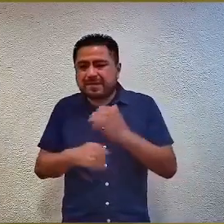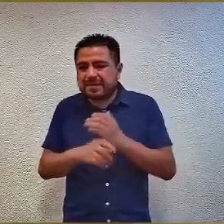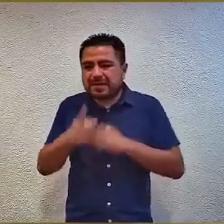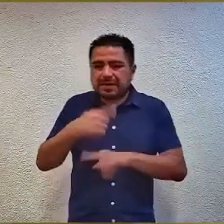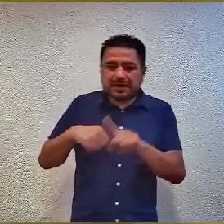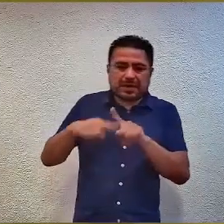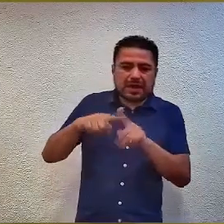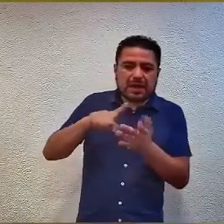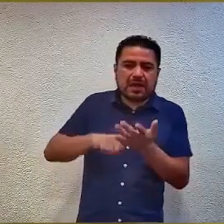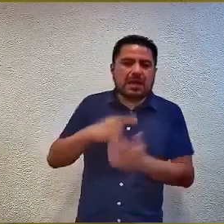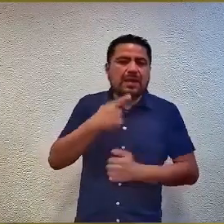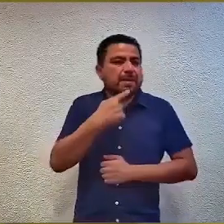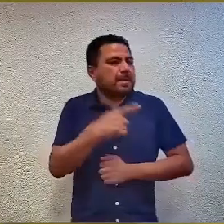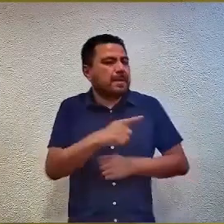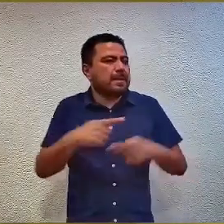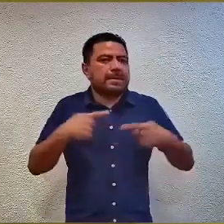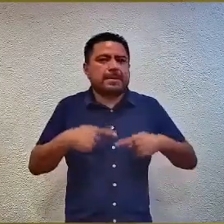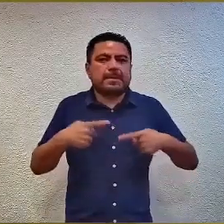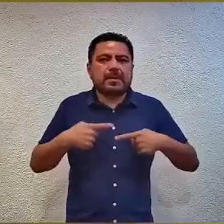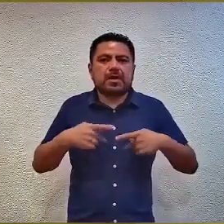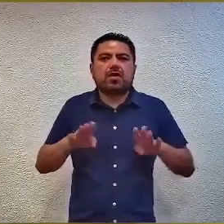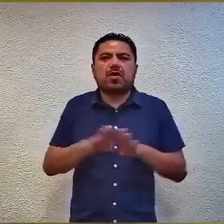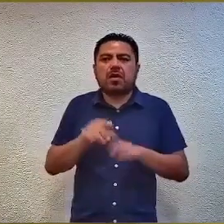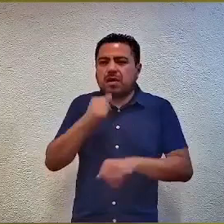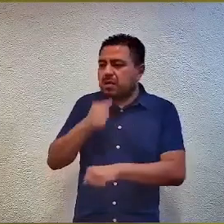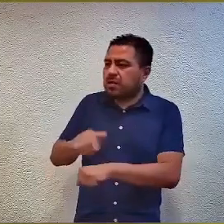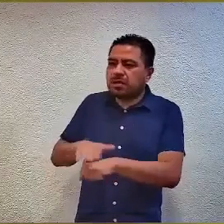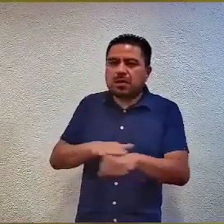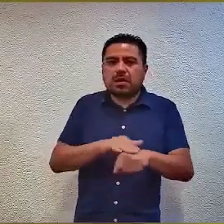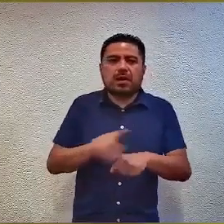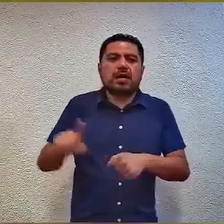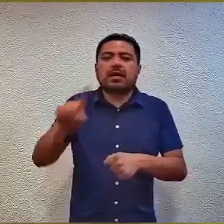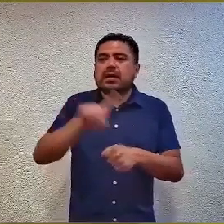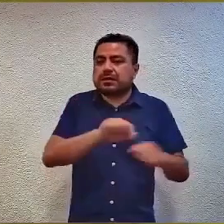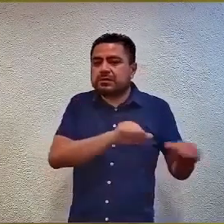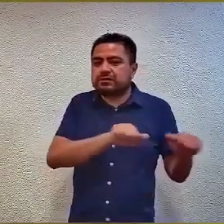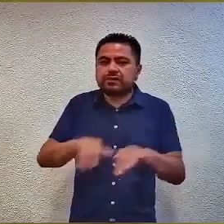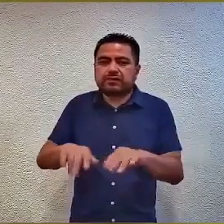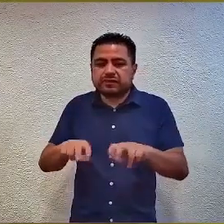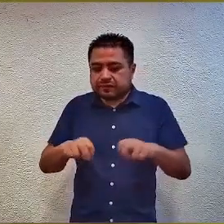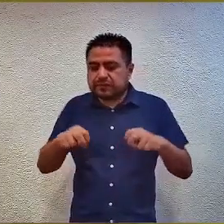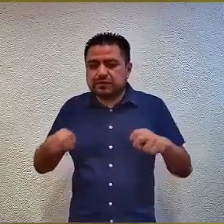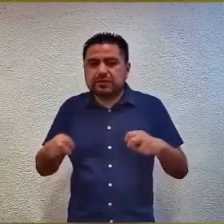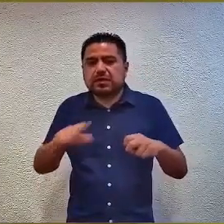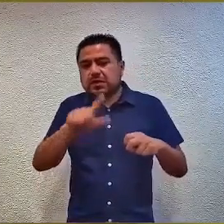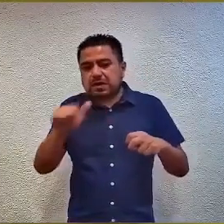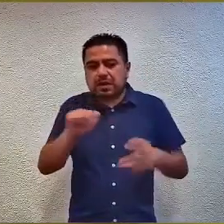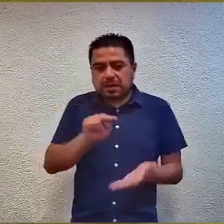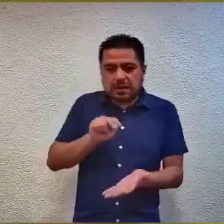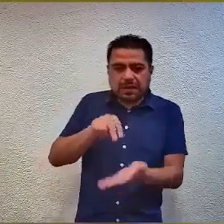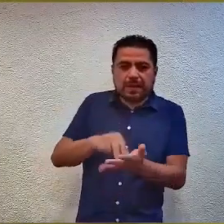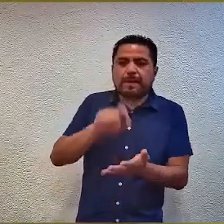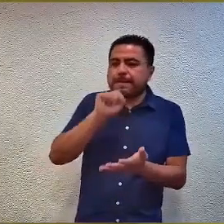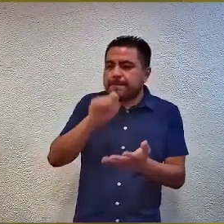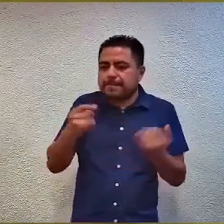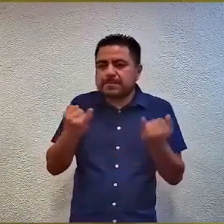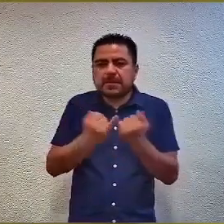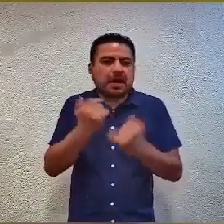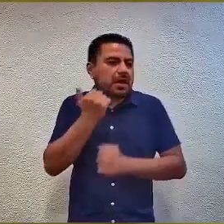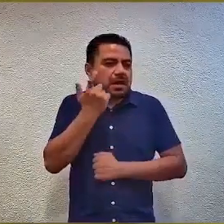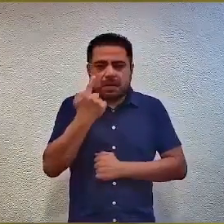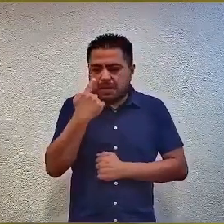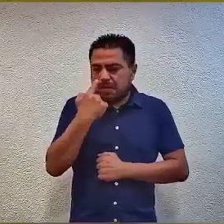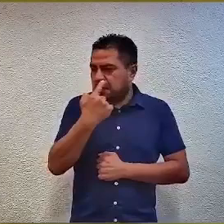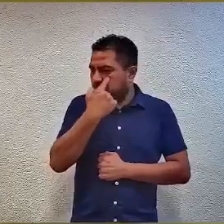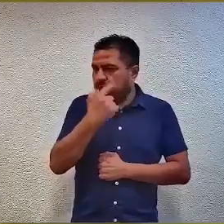que las y los demandantes fueron previamente convocados para la celebración de la sesión y que comparecieron a la misma quienes así quisieron o